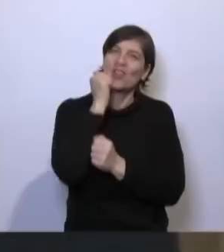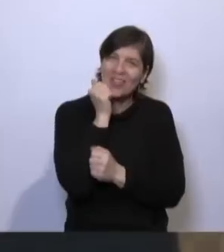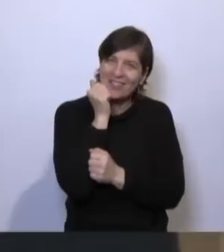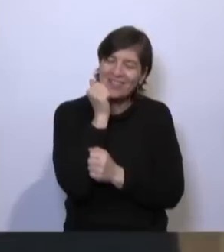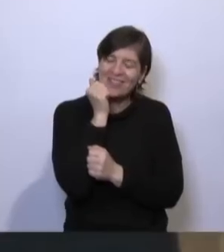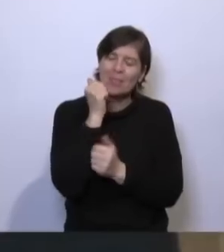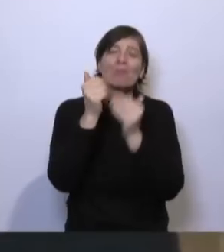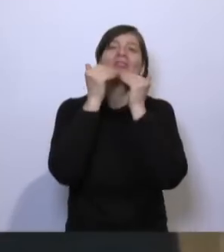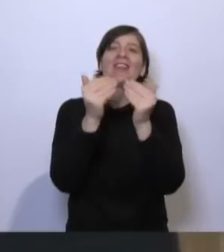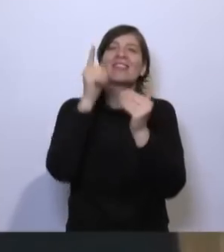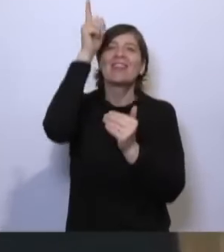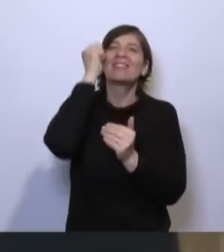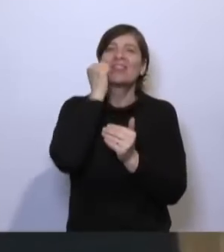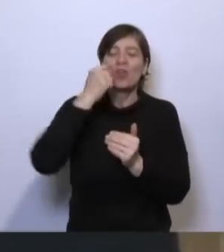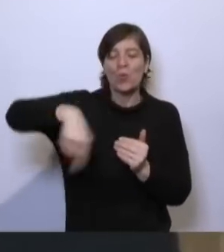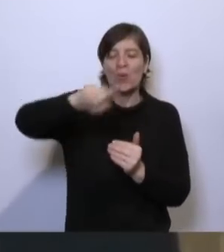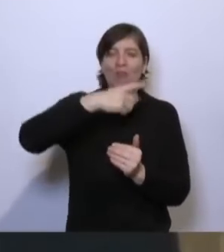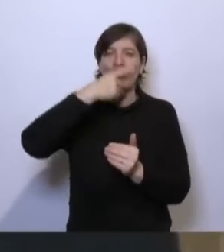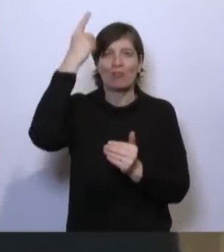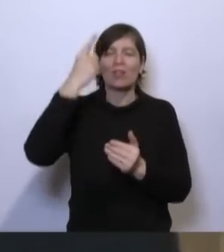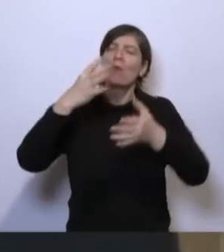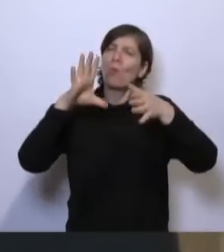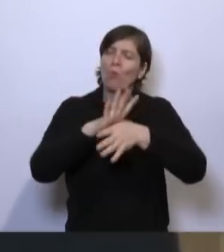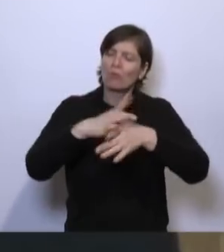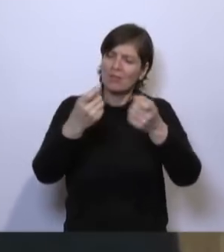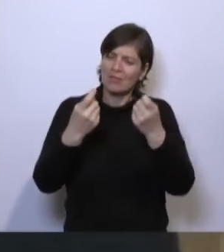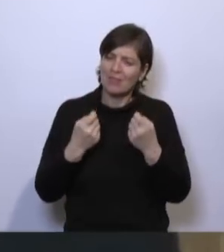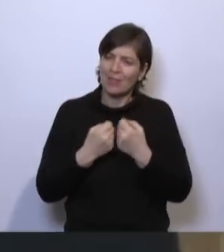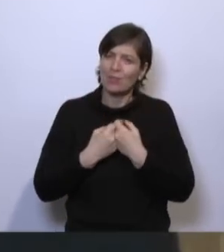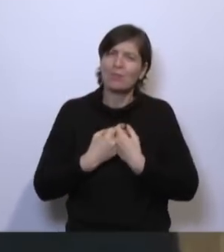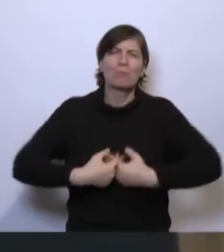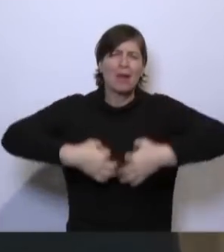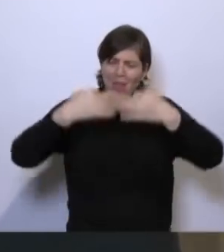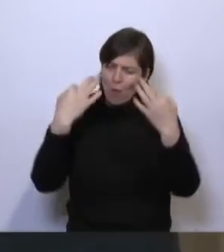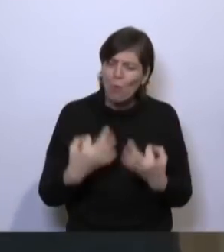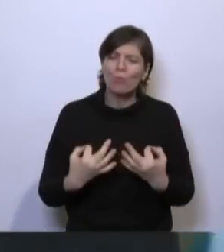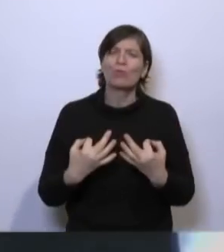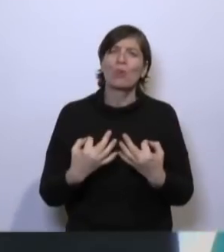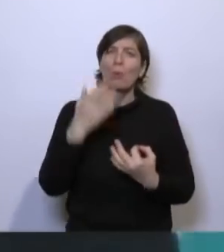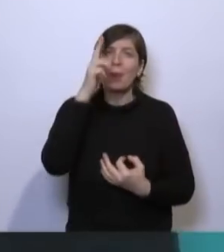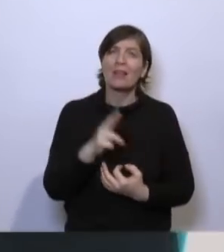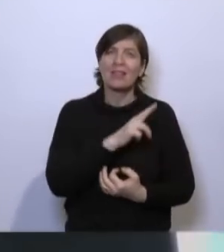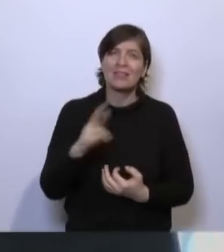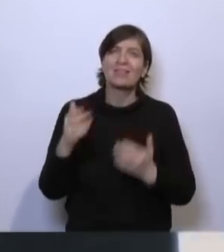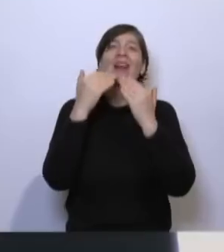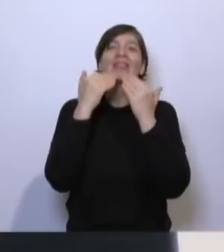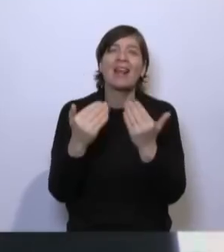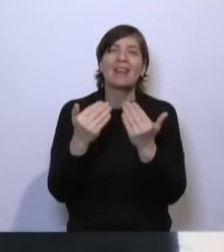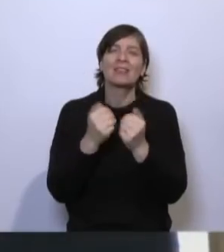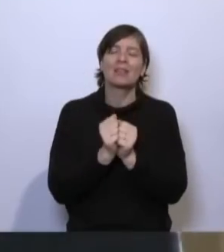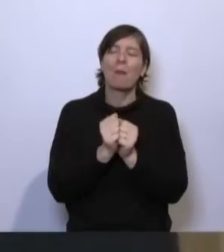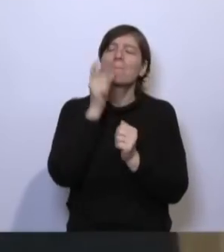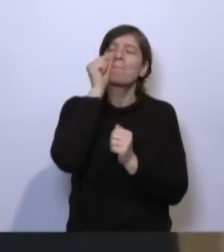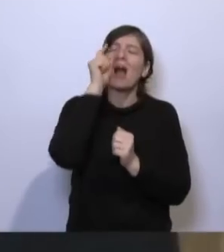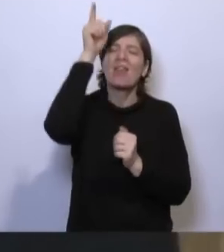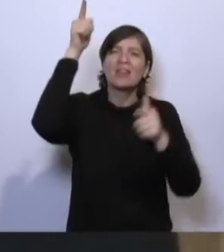Señor. Demos gracias al Señor nuestro Dios. En verdad es justo bendecirte y darte gracias,